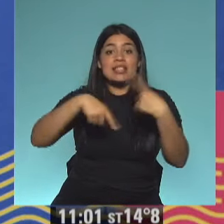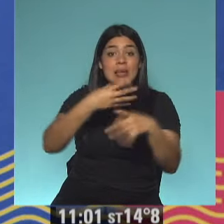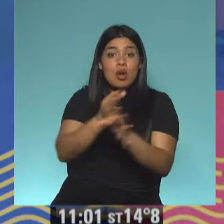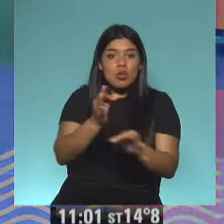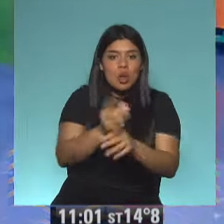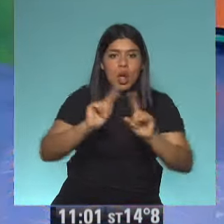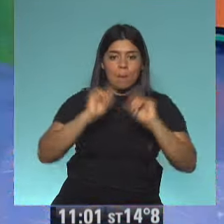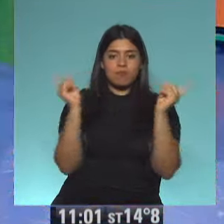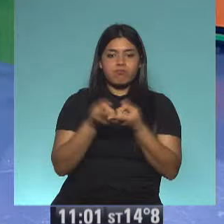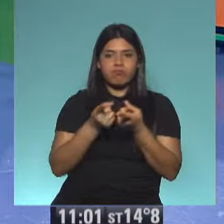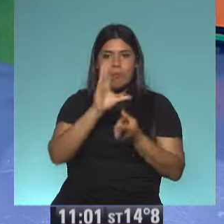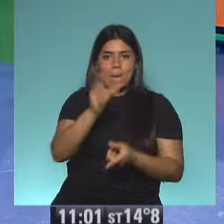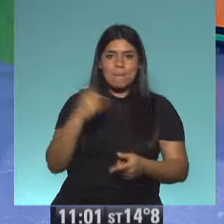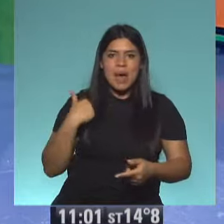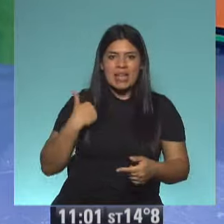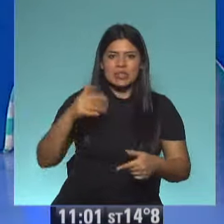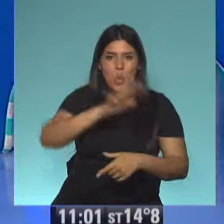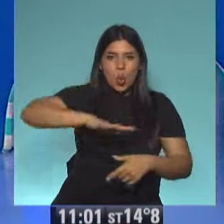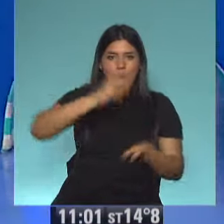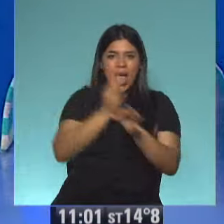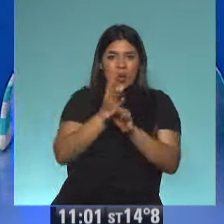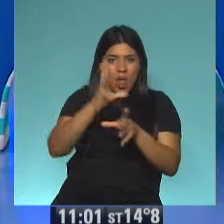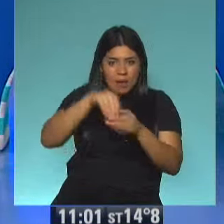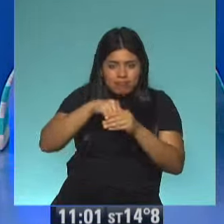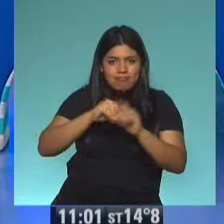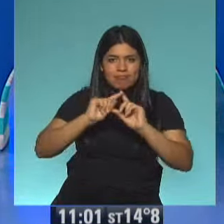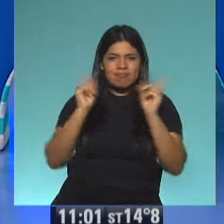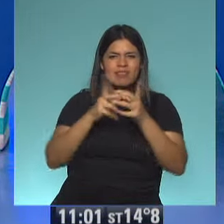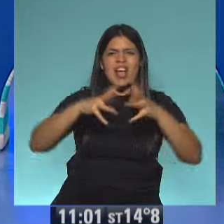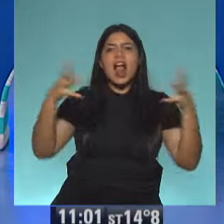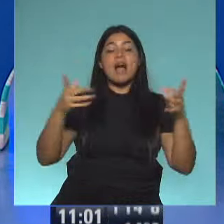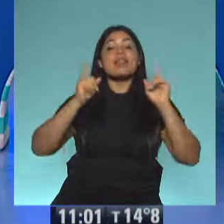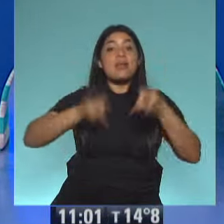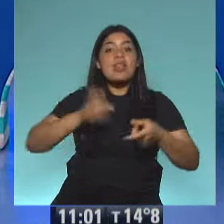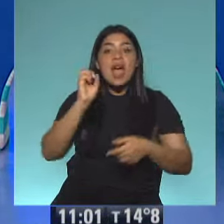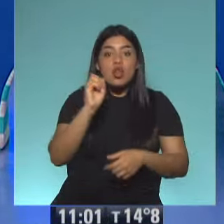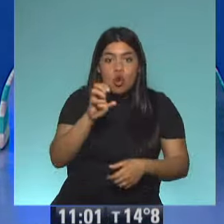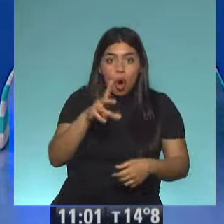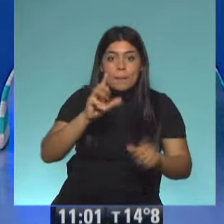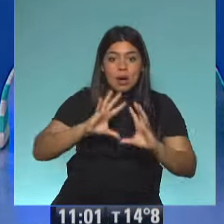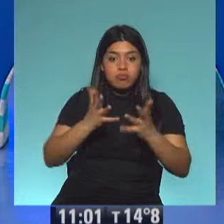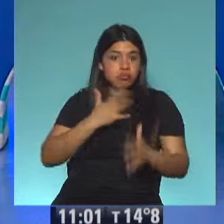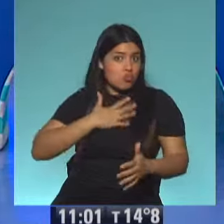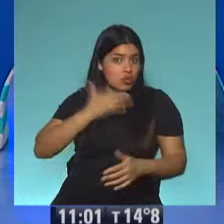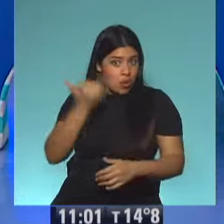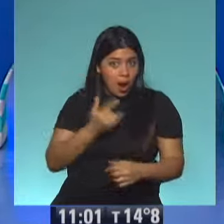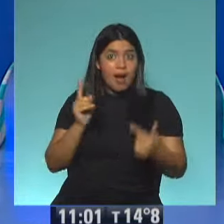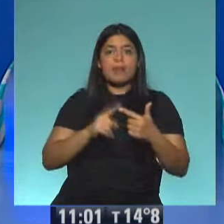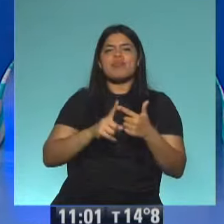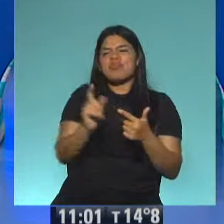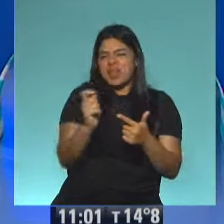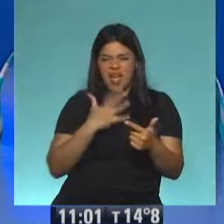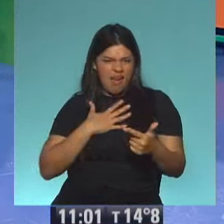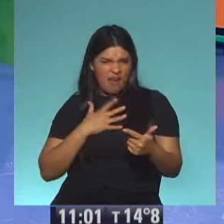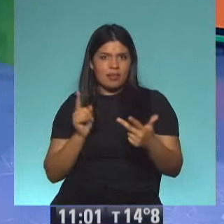más grande del país. Quiere decir que nos estamos presentando ahí, ¿sí? Decimos también el nombre de la murga. Ahí está el nombre de la murga, está quiénes somos, y empezamos